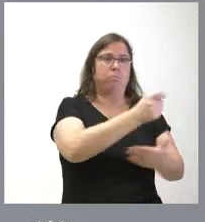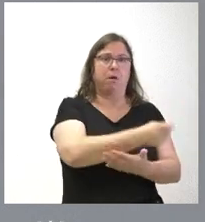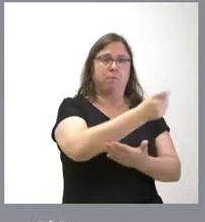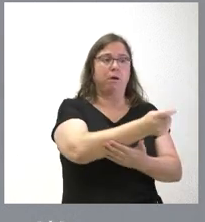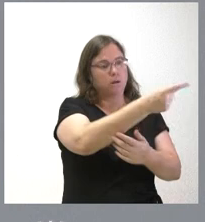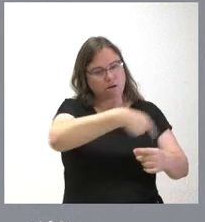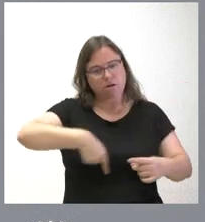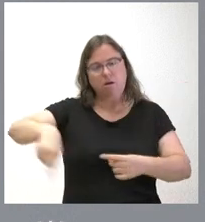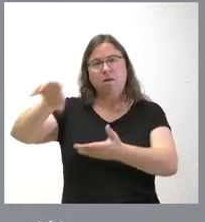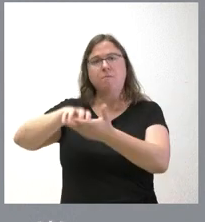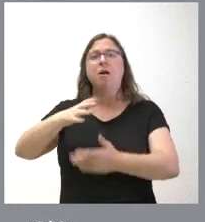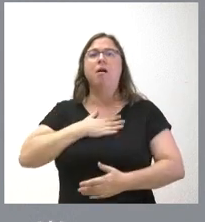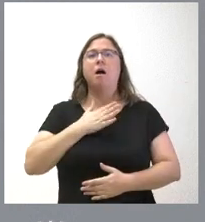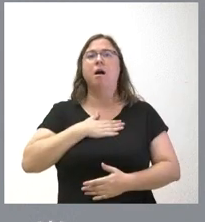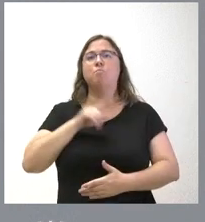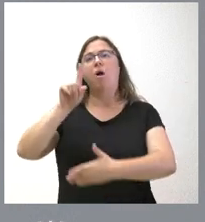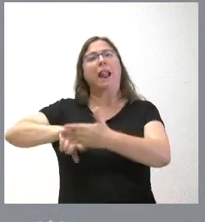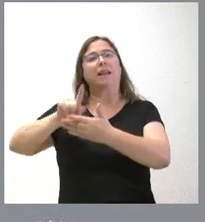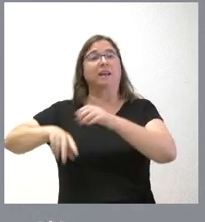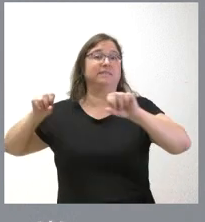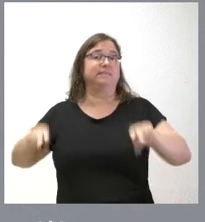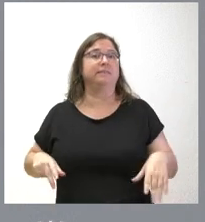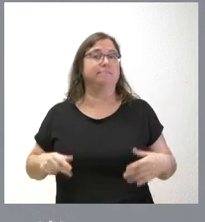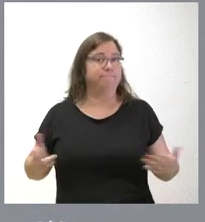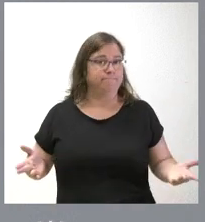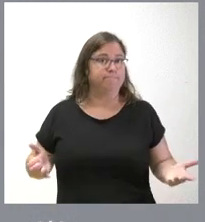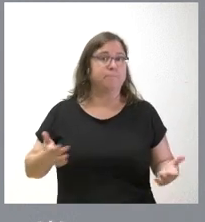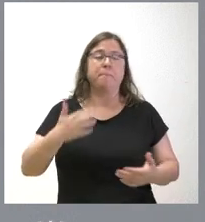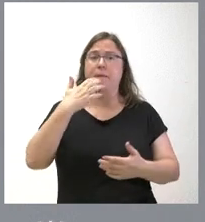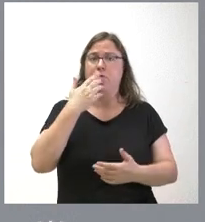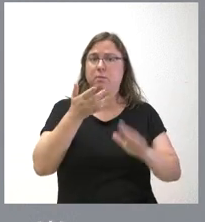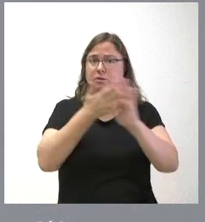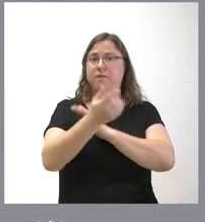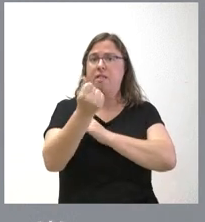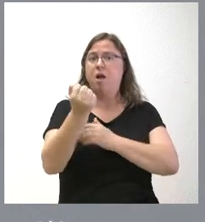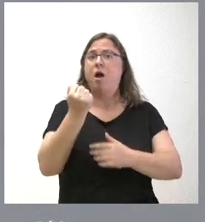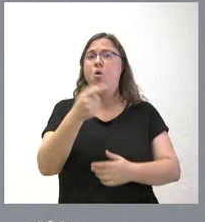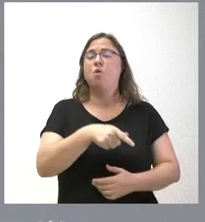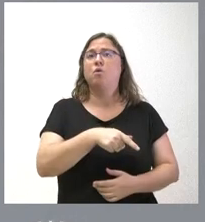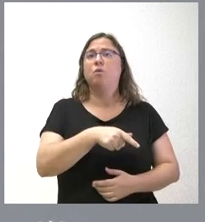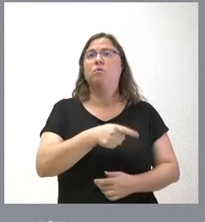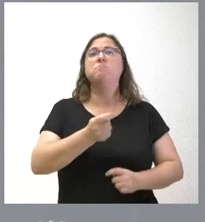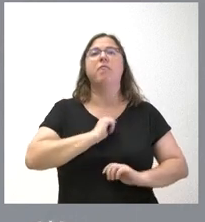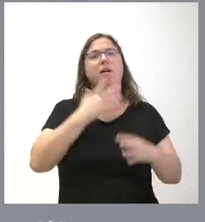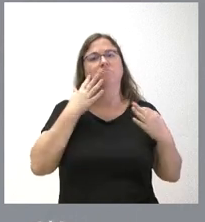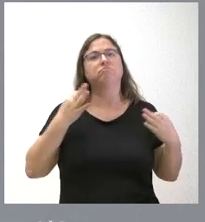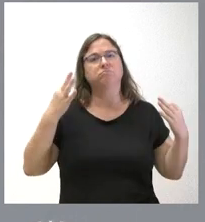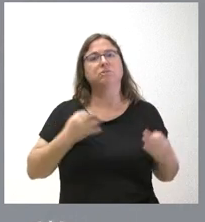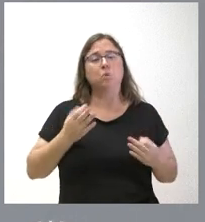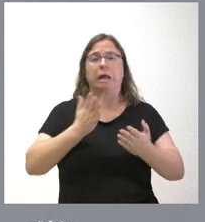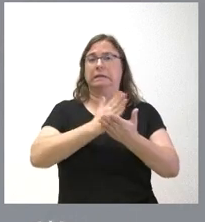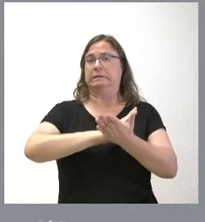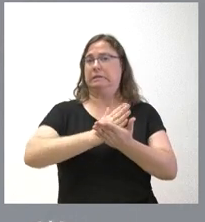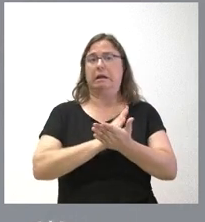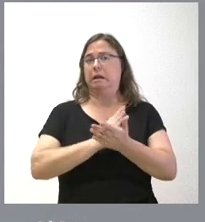a un lugar propiedad de la junta de Castilla y León Por el que se dejaría de pagar alquiler esto nos daría la seguridad de crecerla seguiría